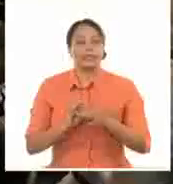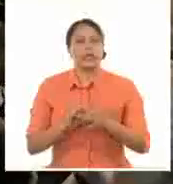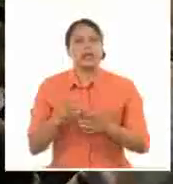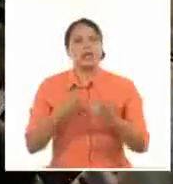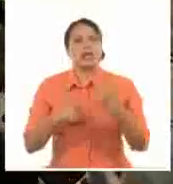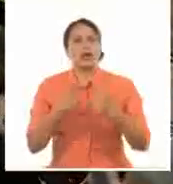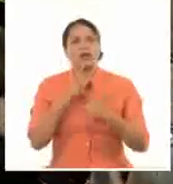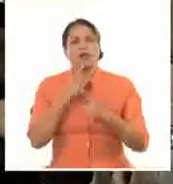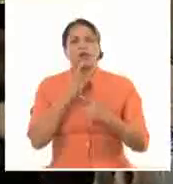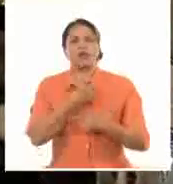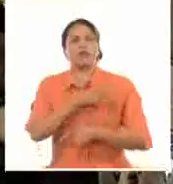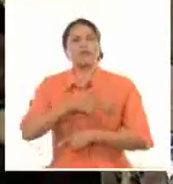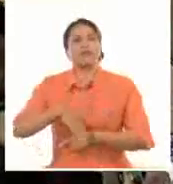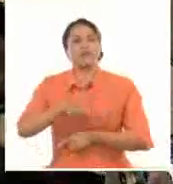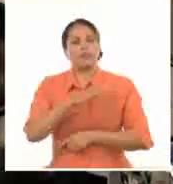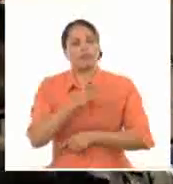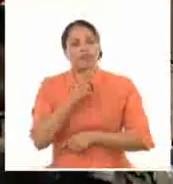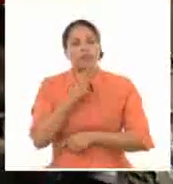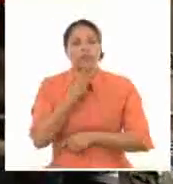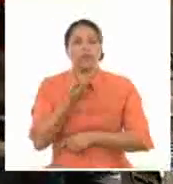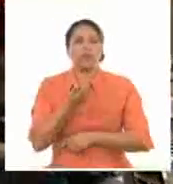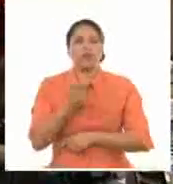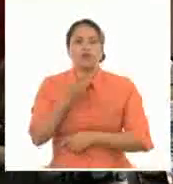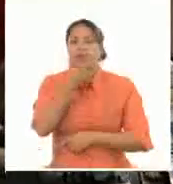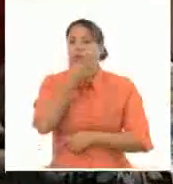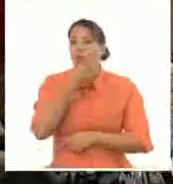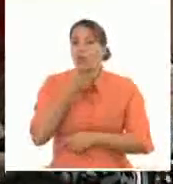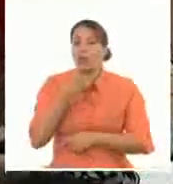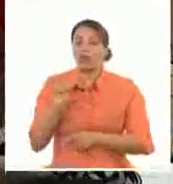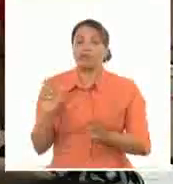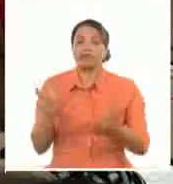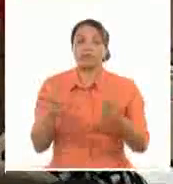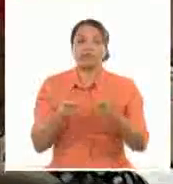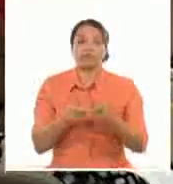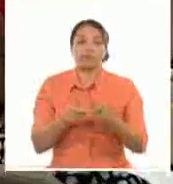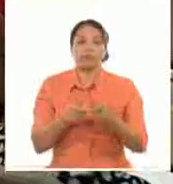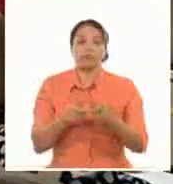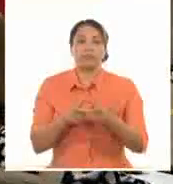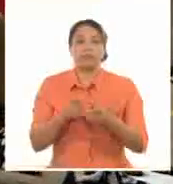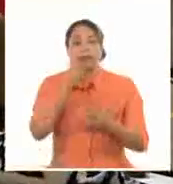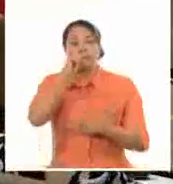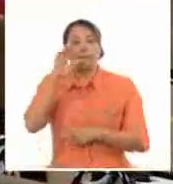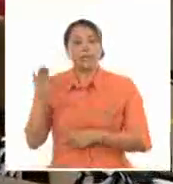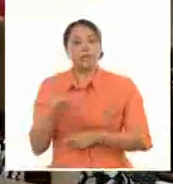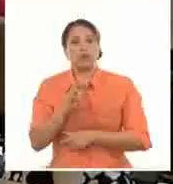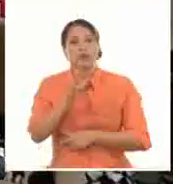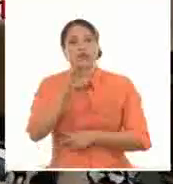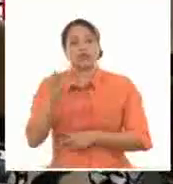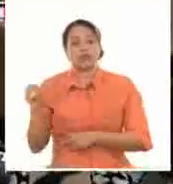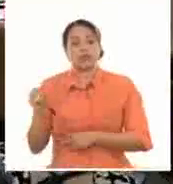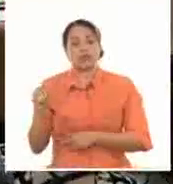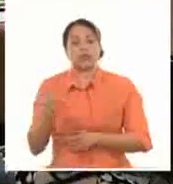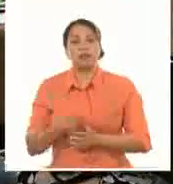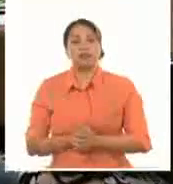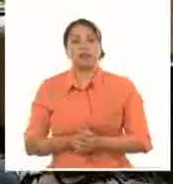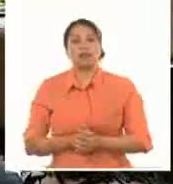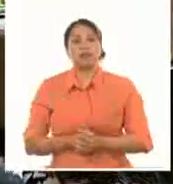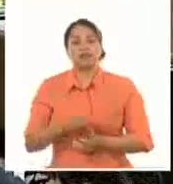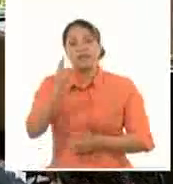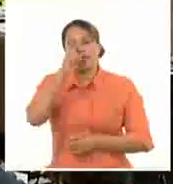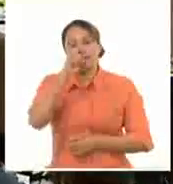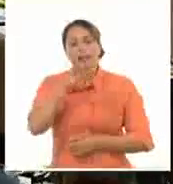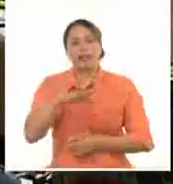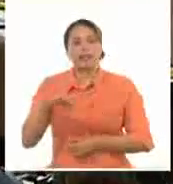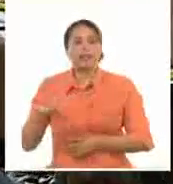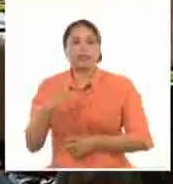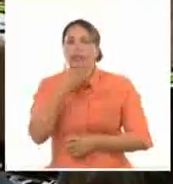segmento poblacional que menos crece en nuestra sociedad es el de los menores de 30 años, cuando la niñez y la juventud